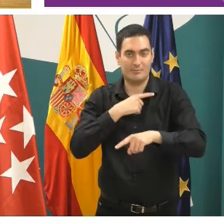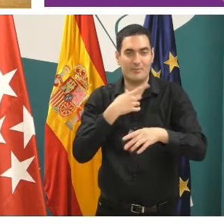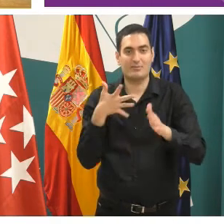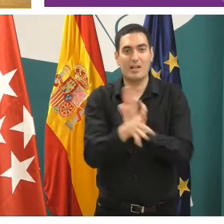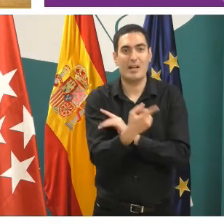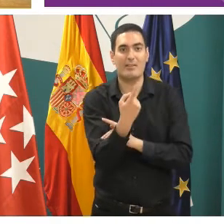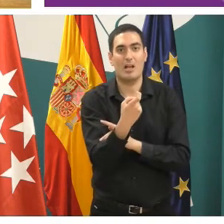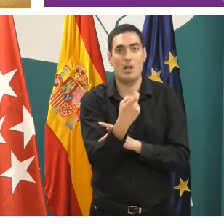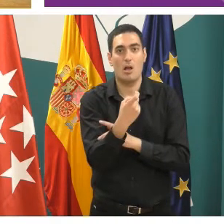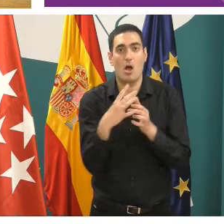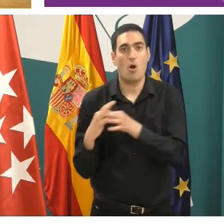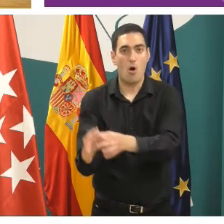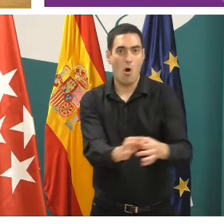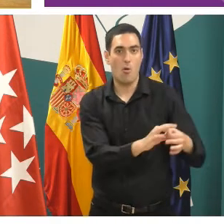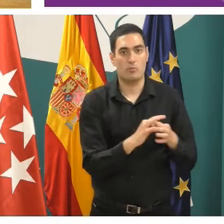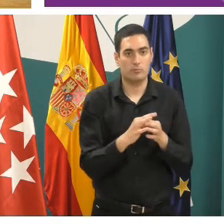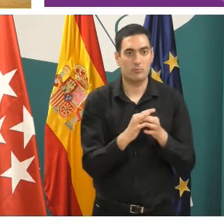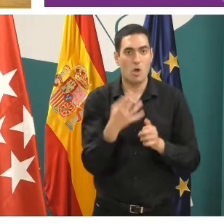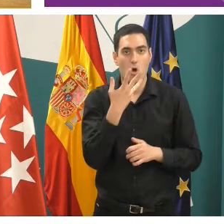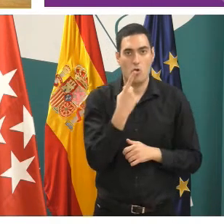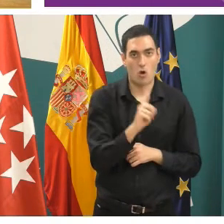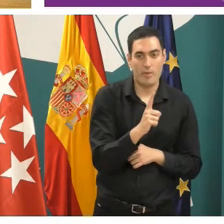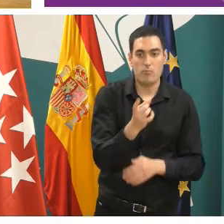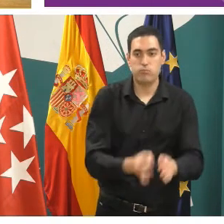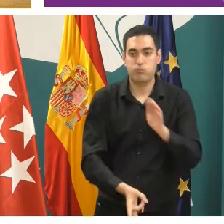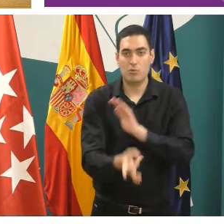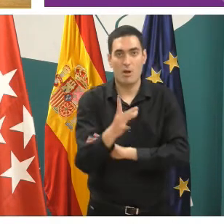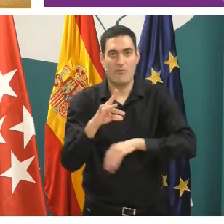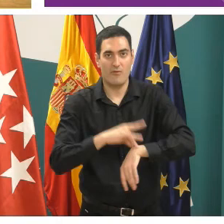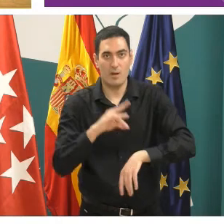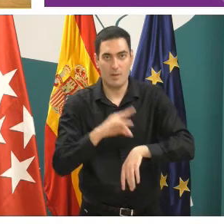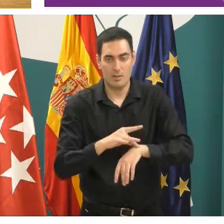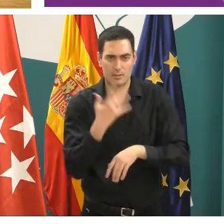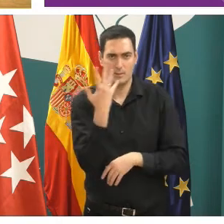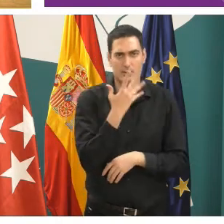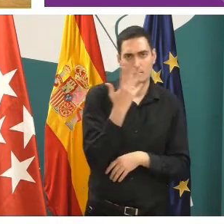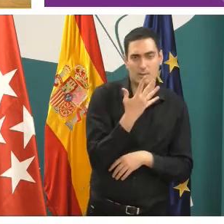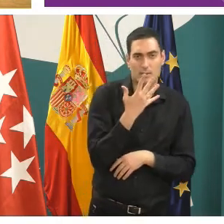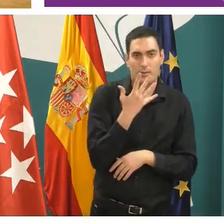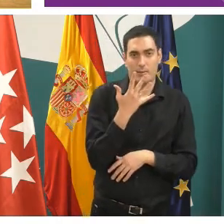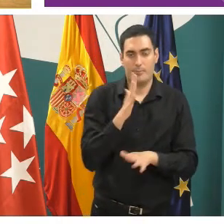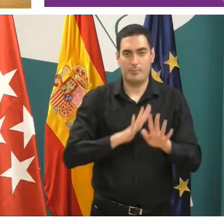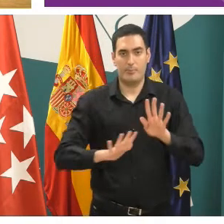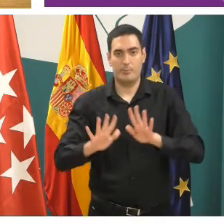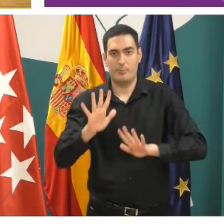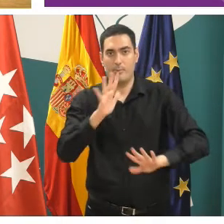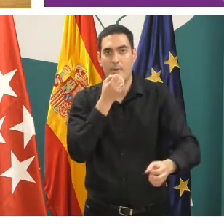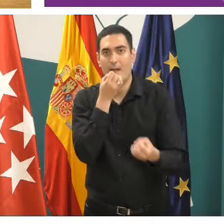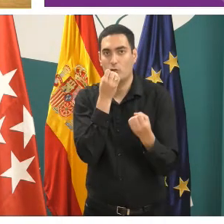necesidades comunes. Desconocimiento del origen de la enfermedad y desconcierto y desorientación en el